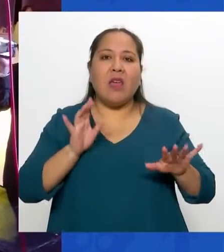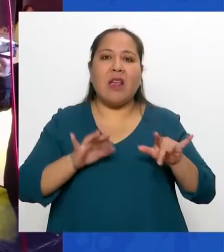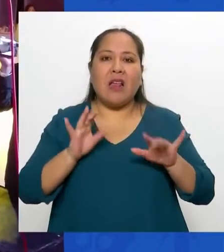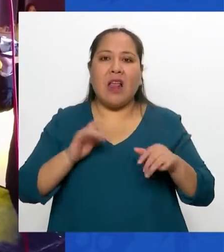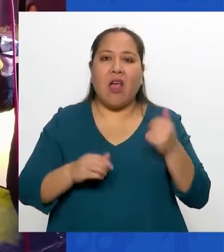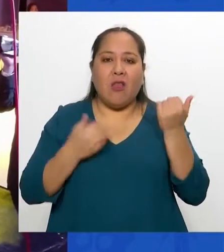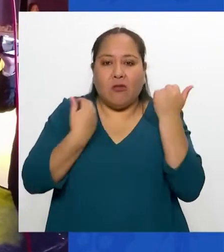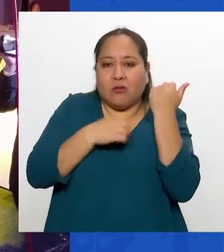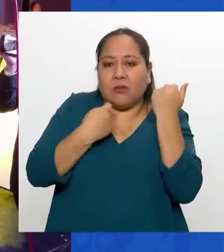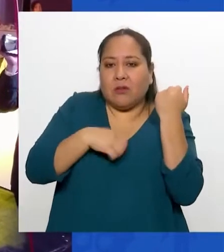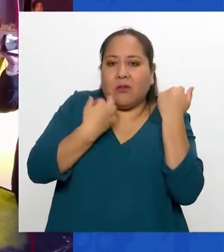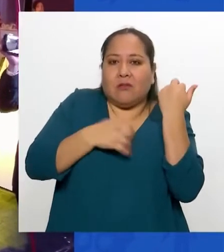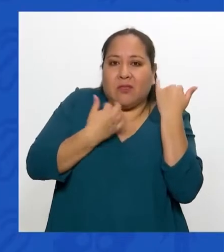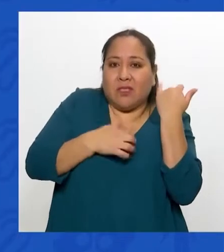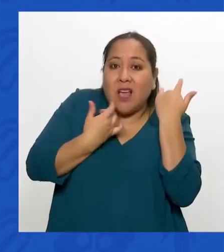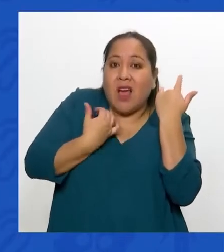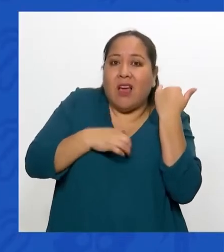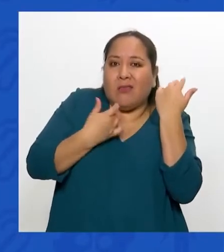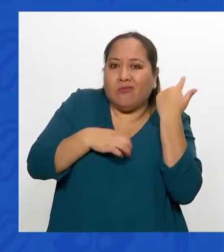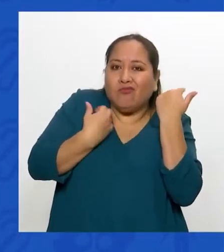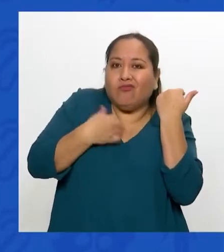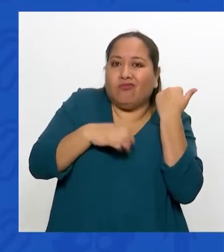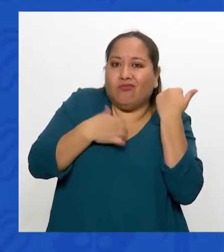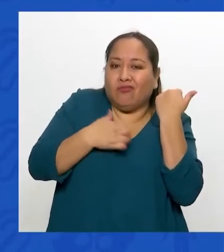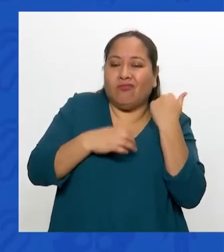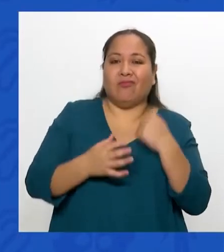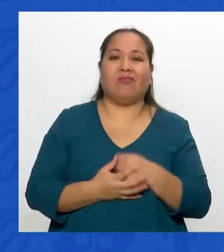timbal, charango.